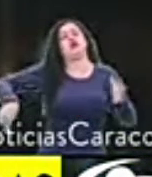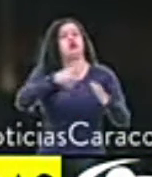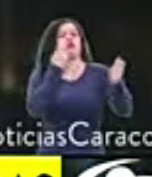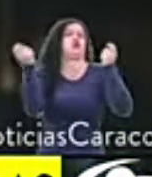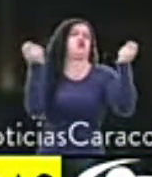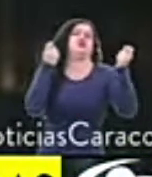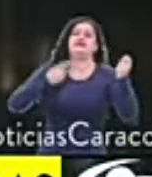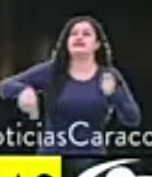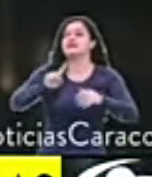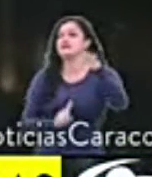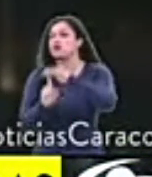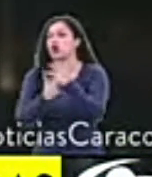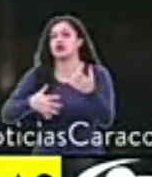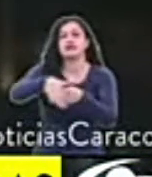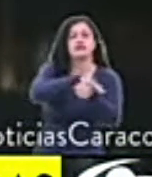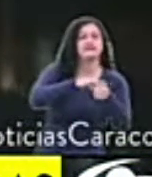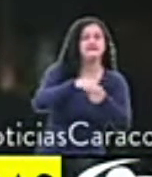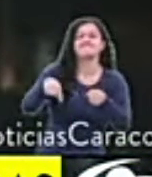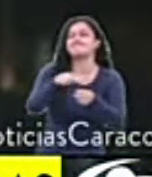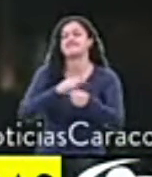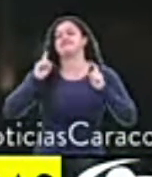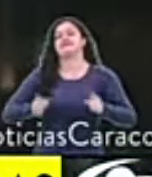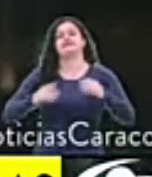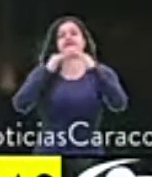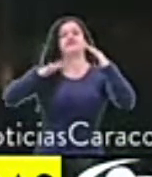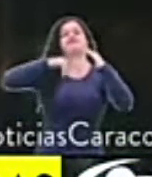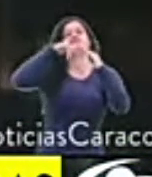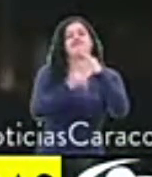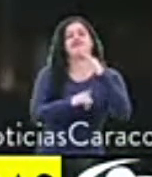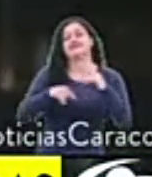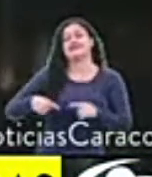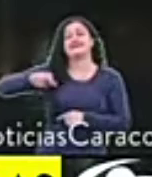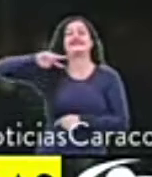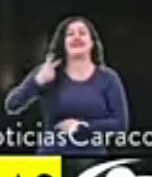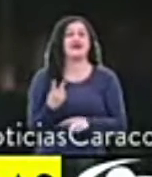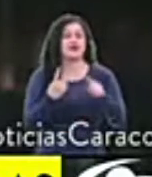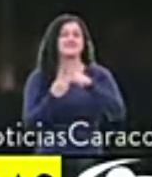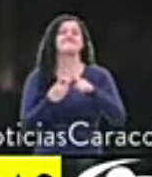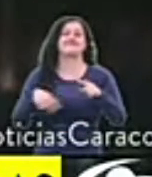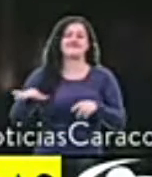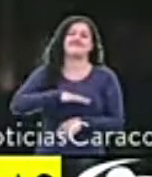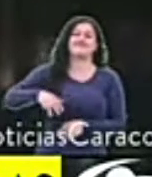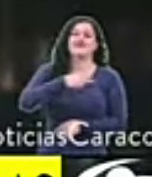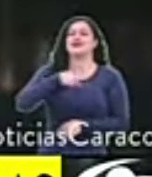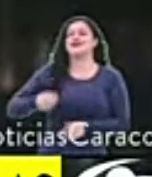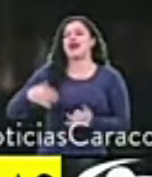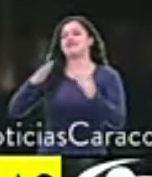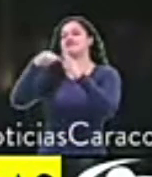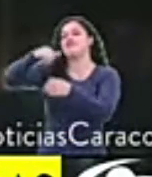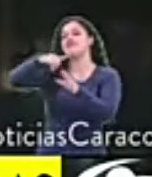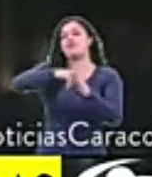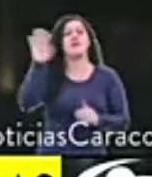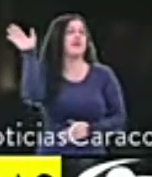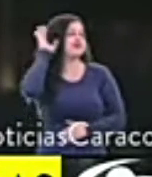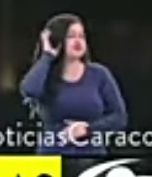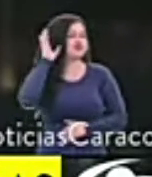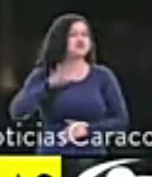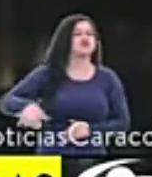19 segundo gran confinamiento entonces de una ciudad en china después del confinamiento de wuhan hace ya casi dos